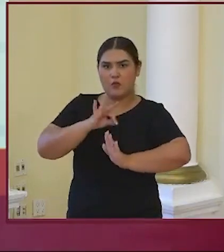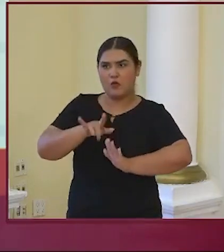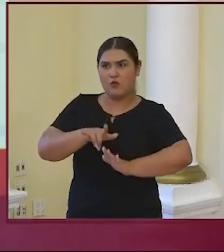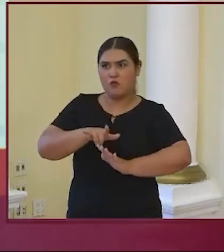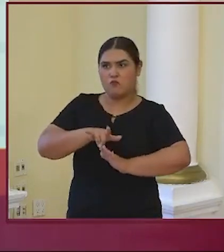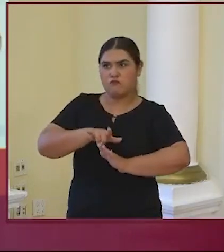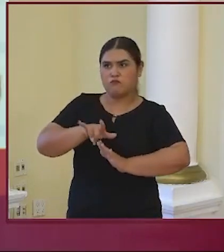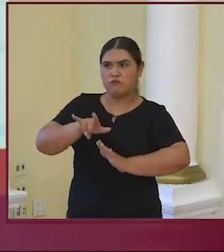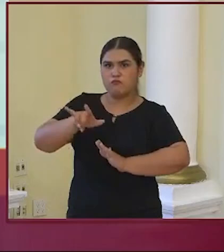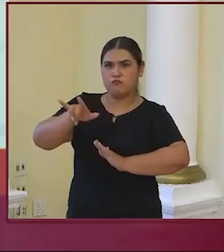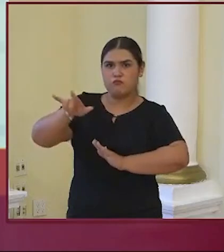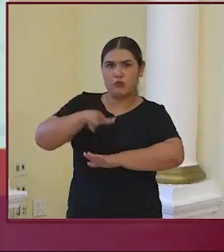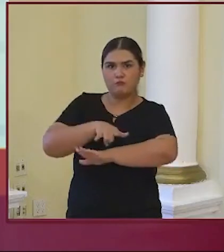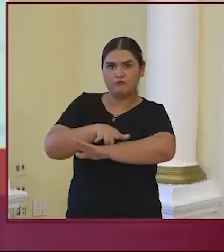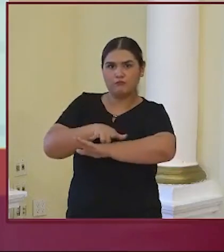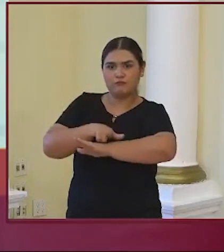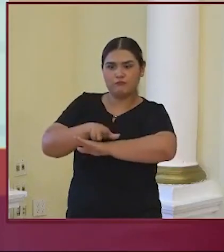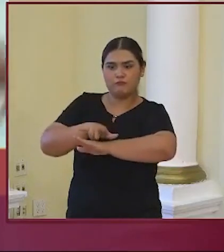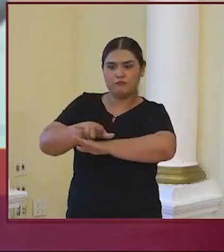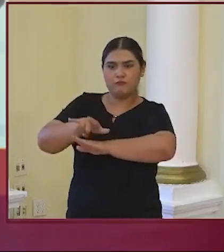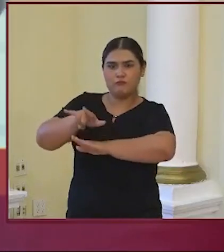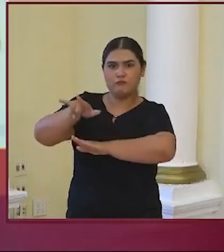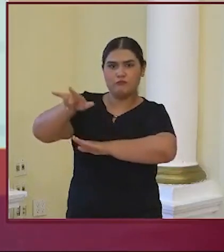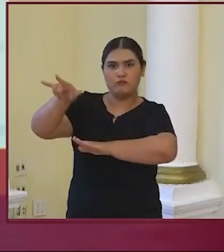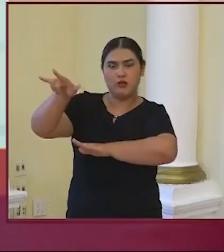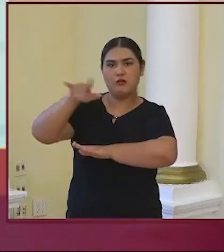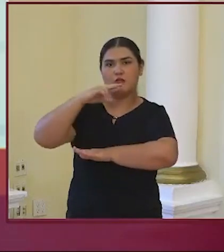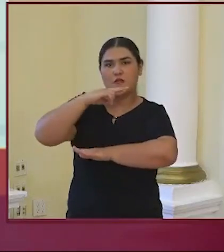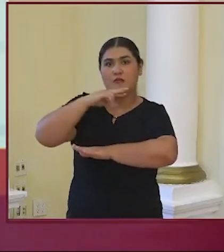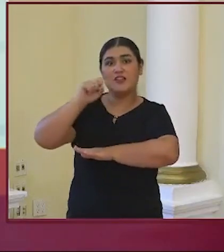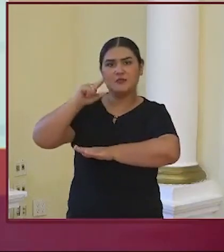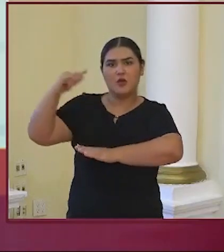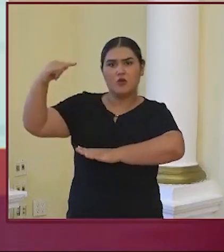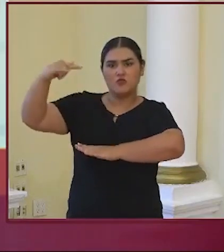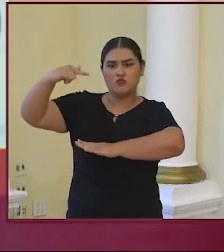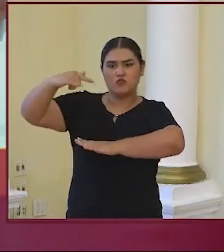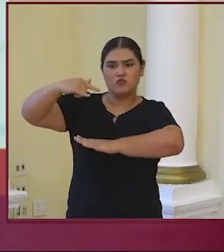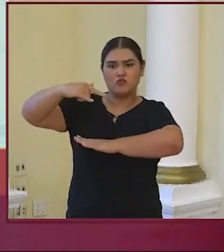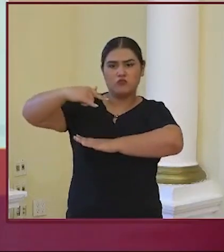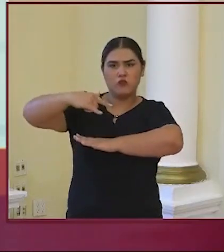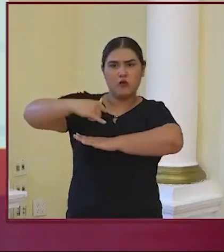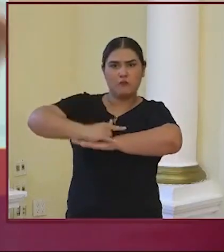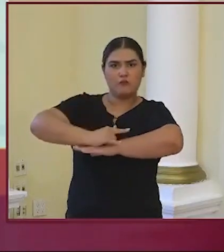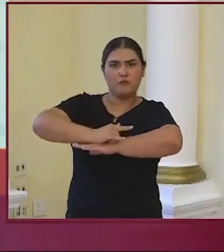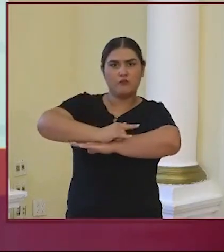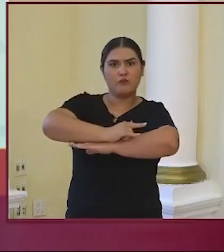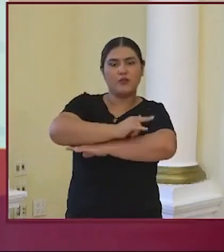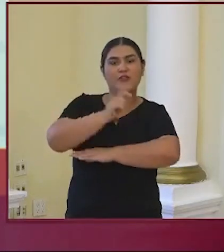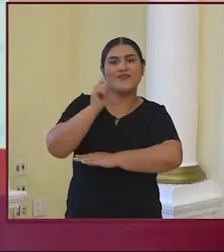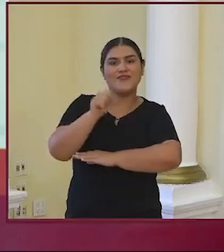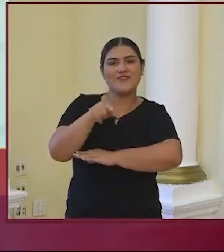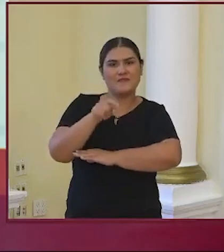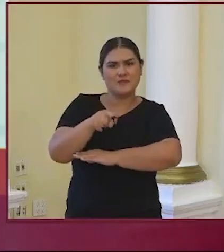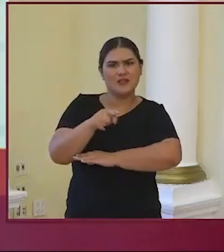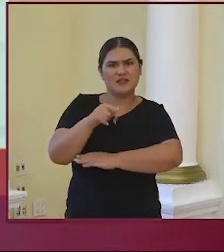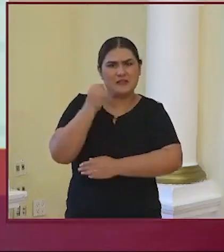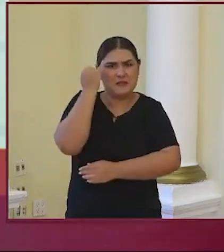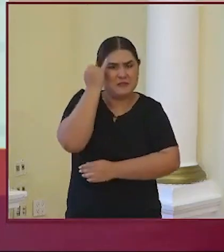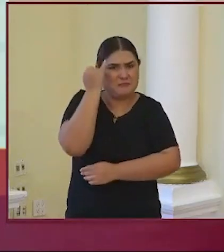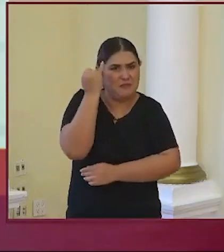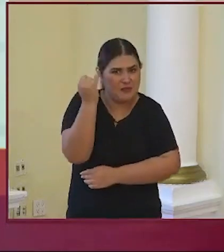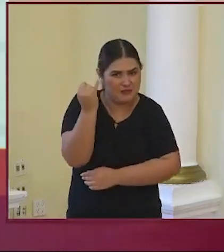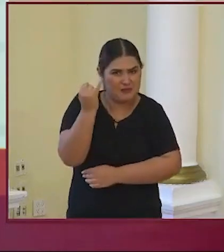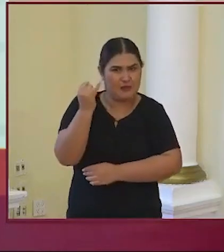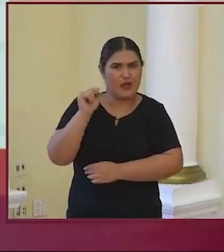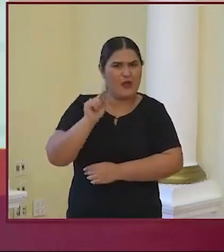aterrizaje. Fíjense ustedes, ¿quién iba a imaginar que uno de los valores competitivos de Ciudad Obregón?